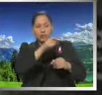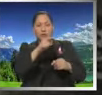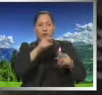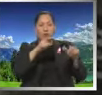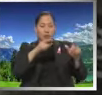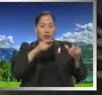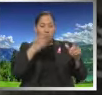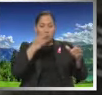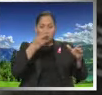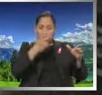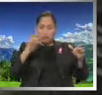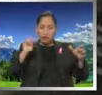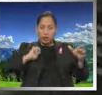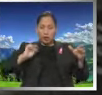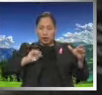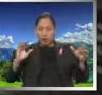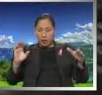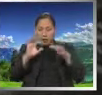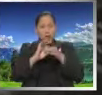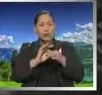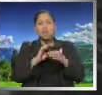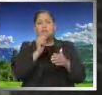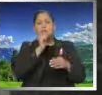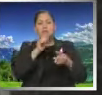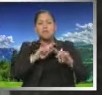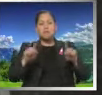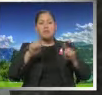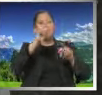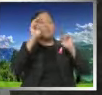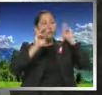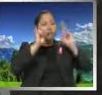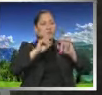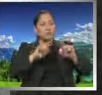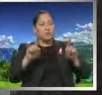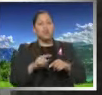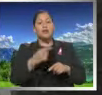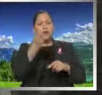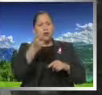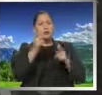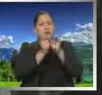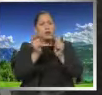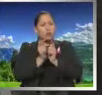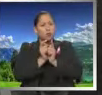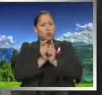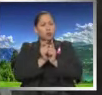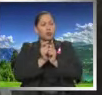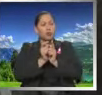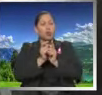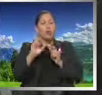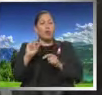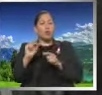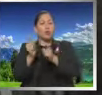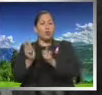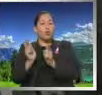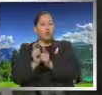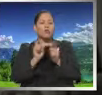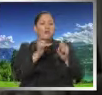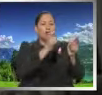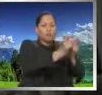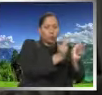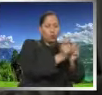hacía antes, ni siquiera lo que se seguía haciendo en los museos. De hecho, así se llamaba uno de los grupos. ¿Así? O sea, el no grupo. Exactamente, el no